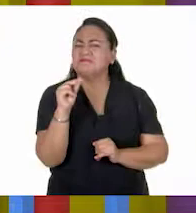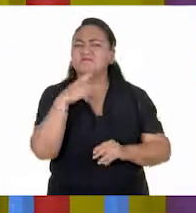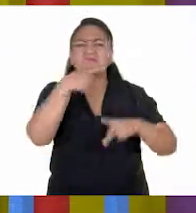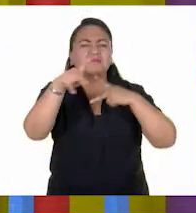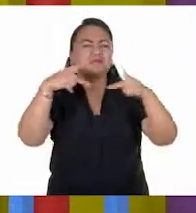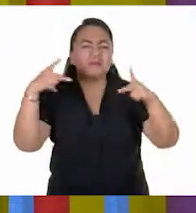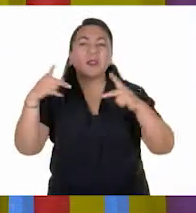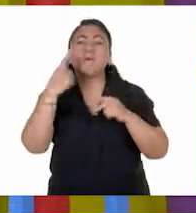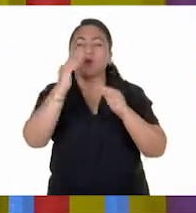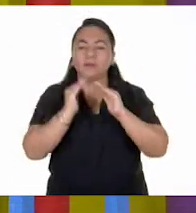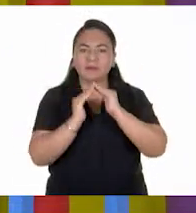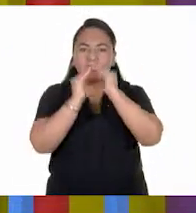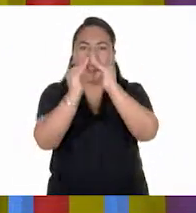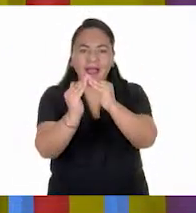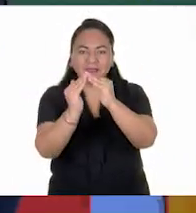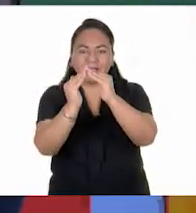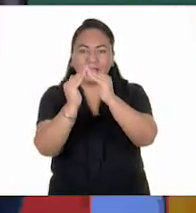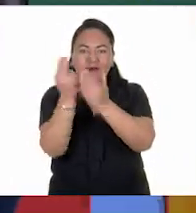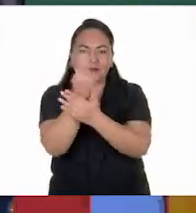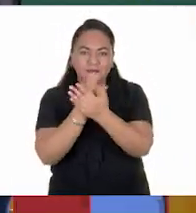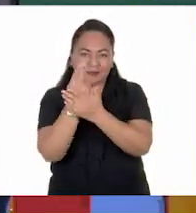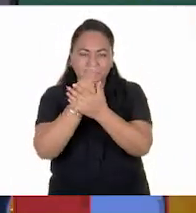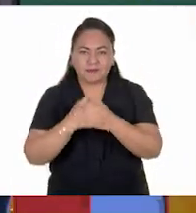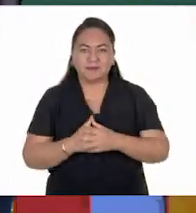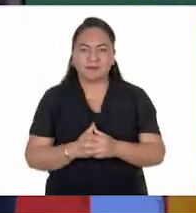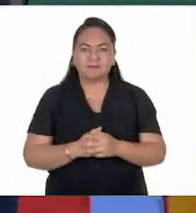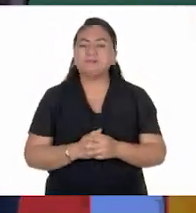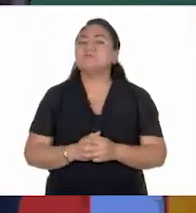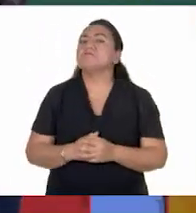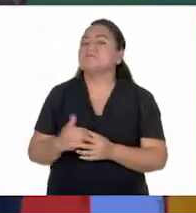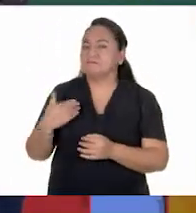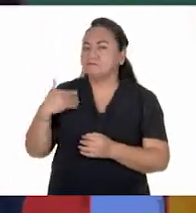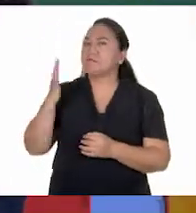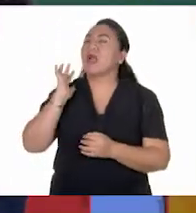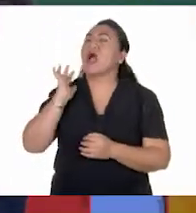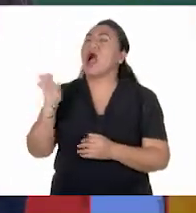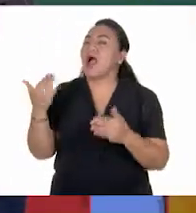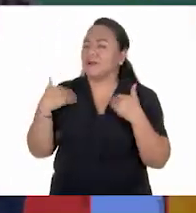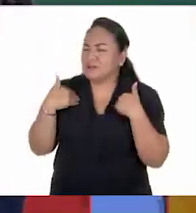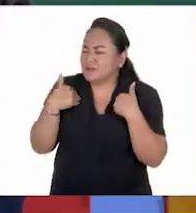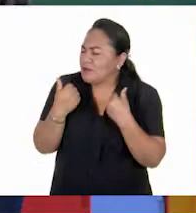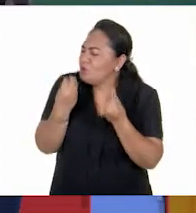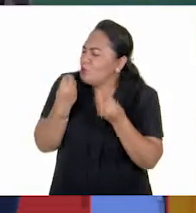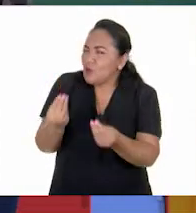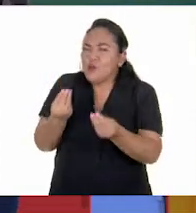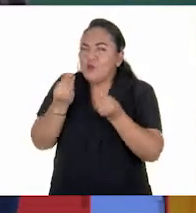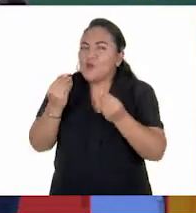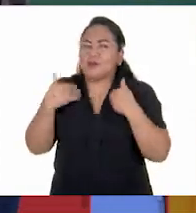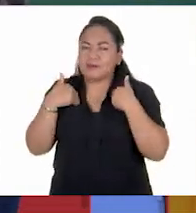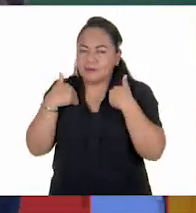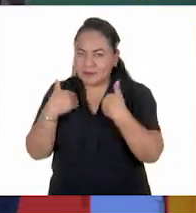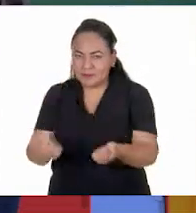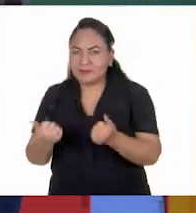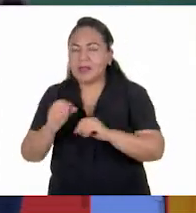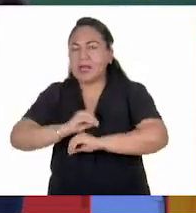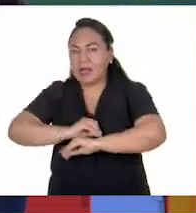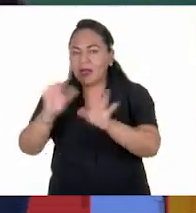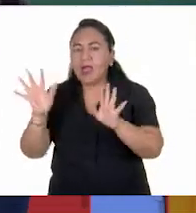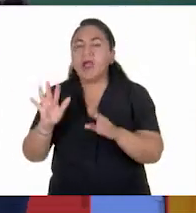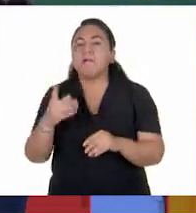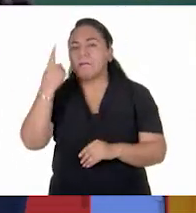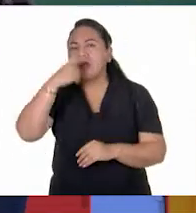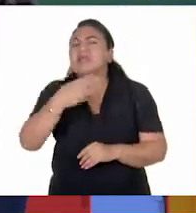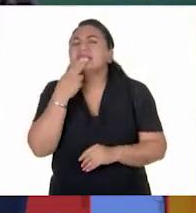representar una casa. Me parece muy bien. Creo que ahora sí ya me quedó mucho, pero mucho, muy claro cómo funciona un